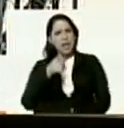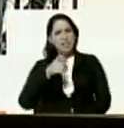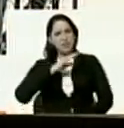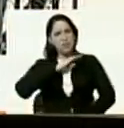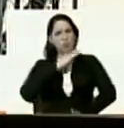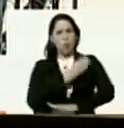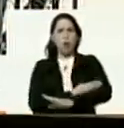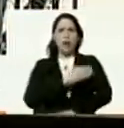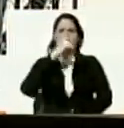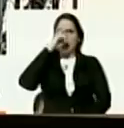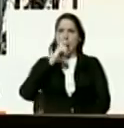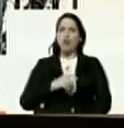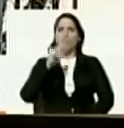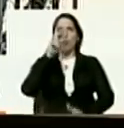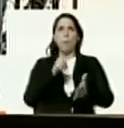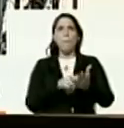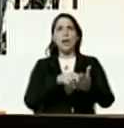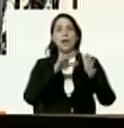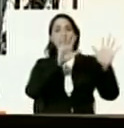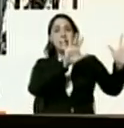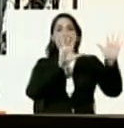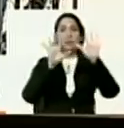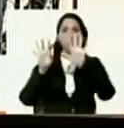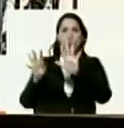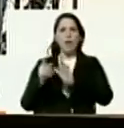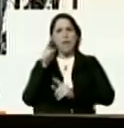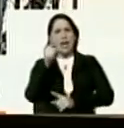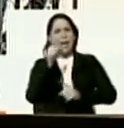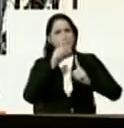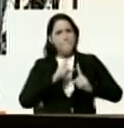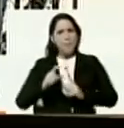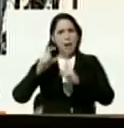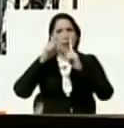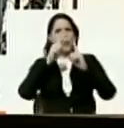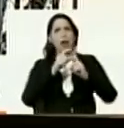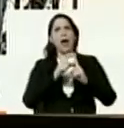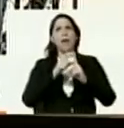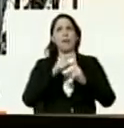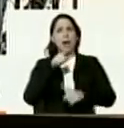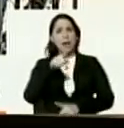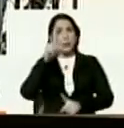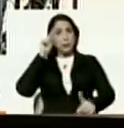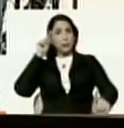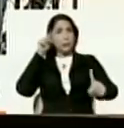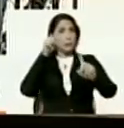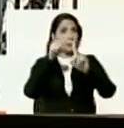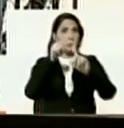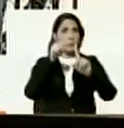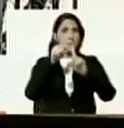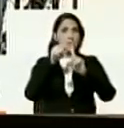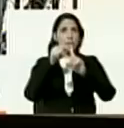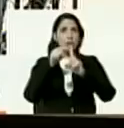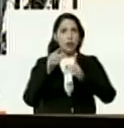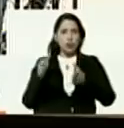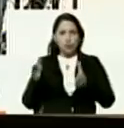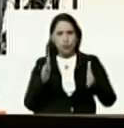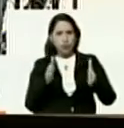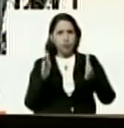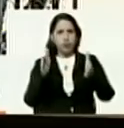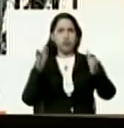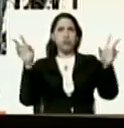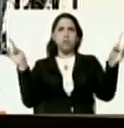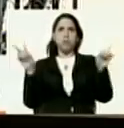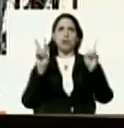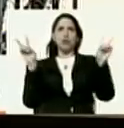año 2019. Esa consigna fue la que marcó el rumbo de la victoria